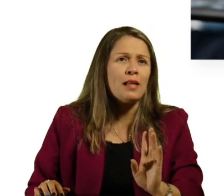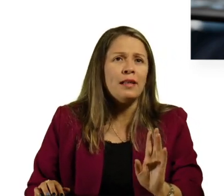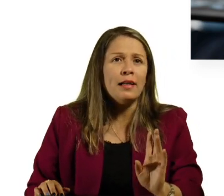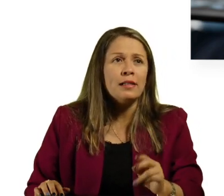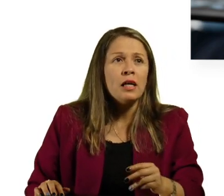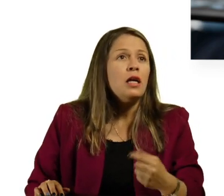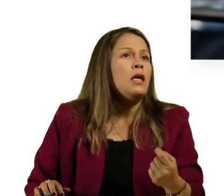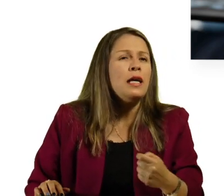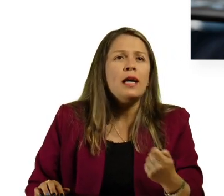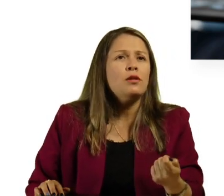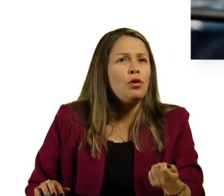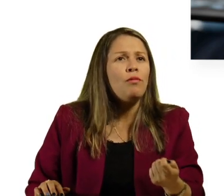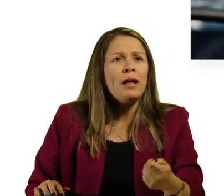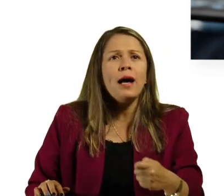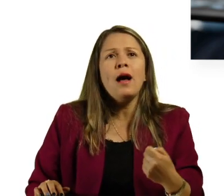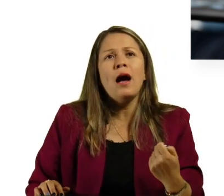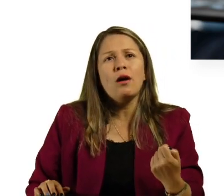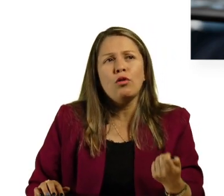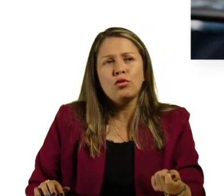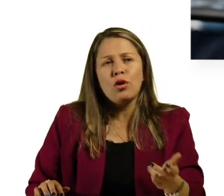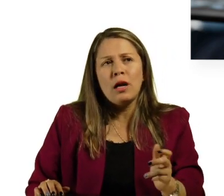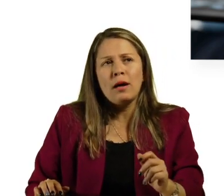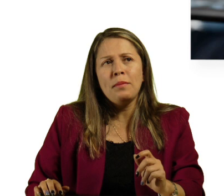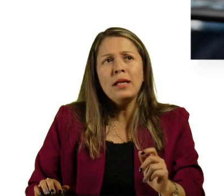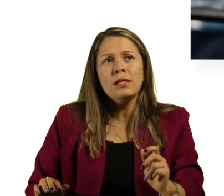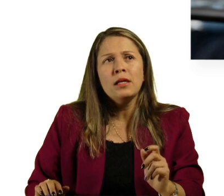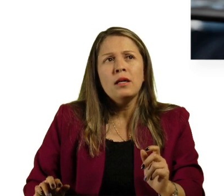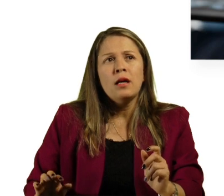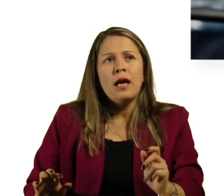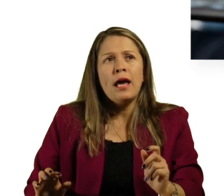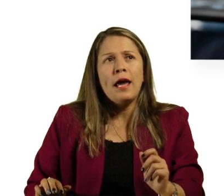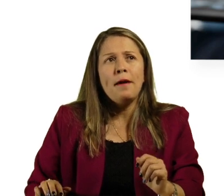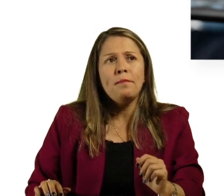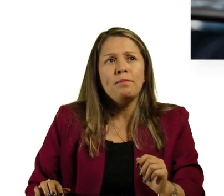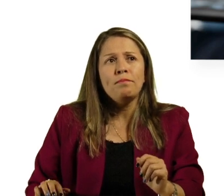los estándares, y eso obliga a controlar mis